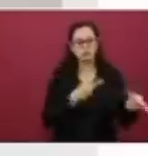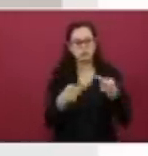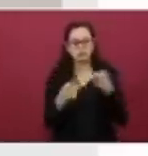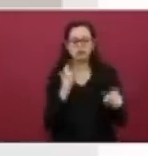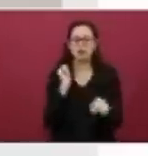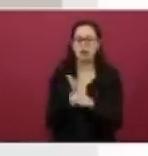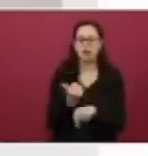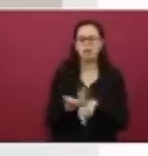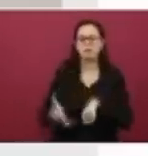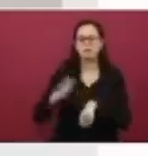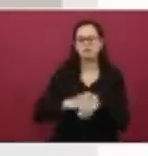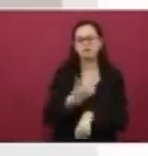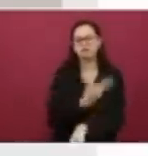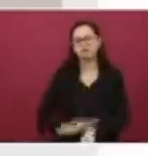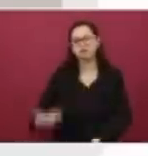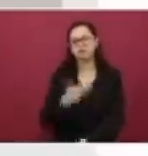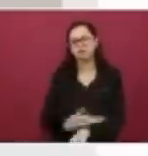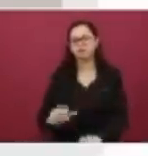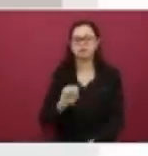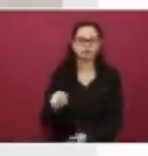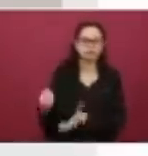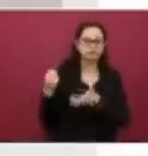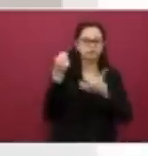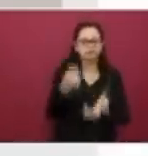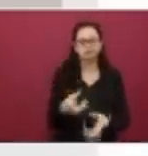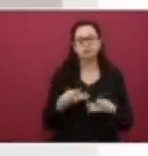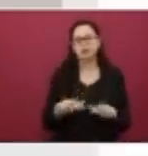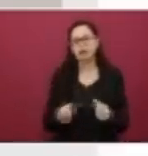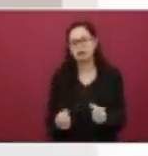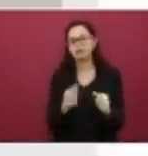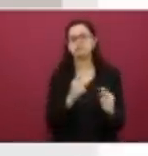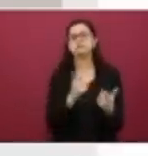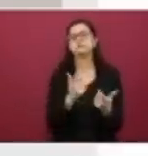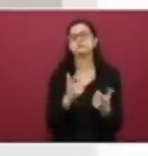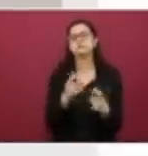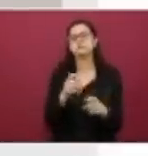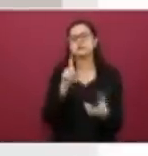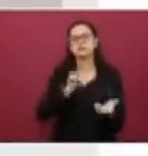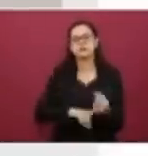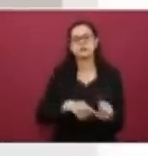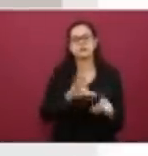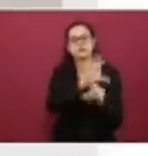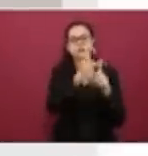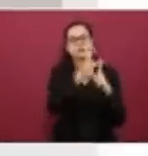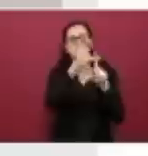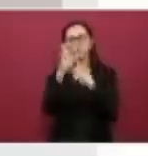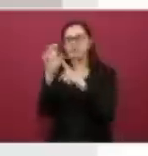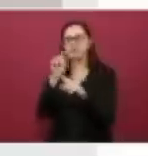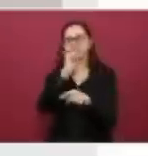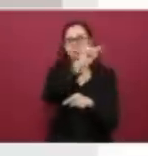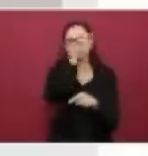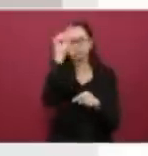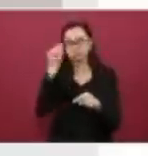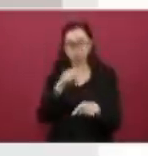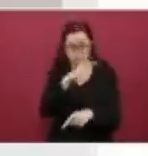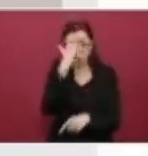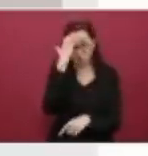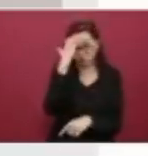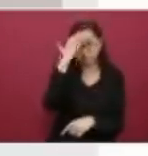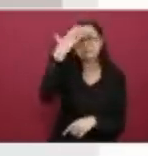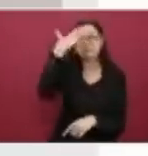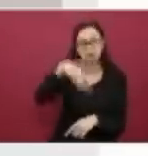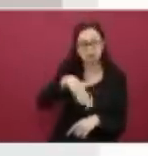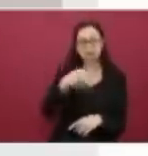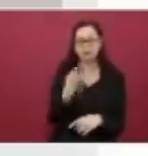y gestión el presupuesto el financiamiento y las comisiones locales de búsqueda la coordinación y vinculación